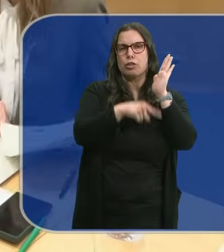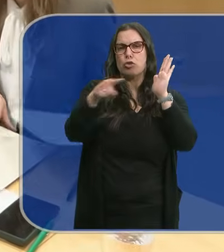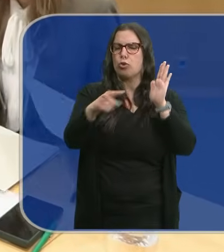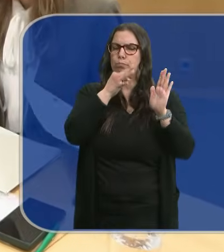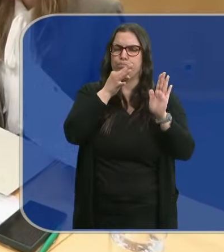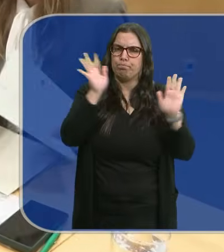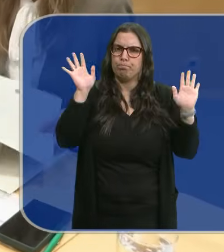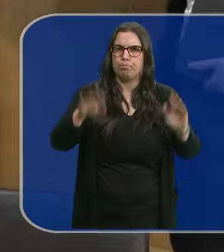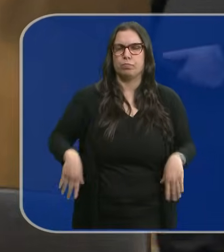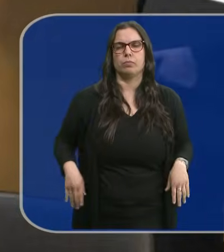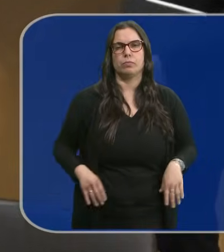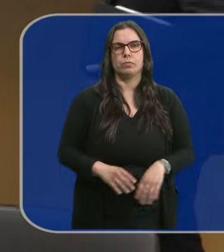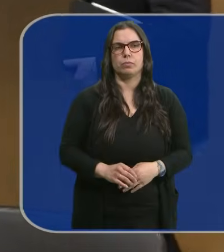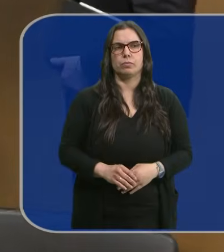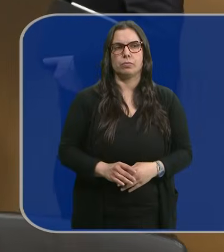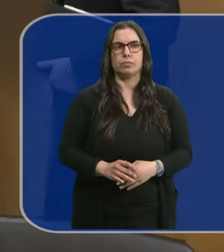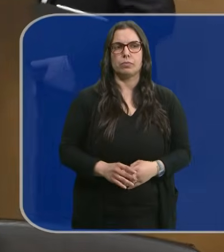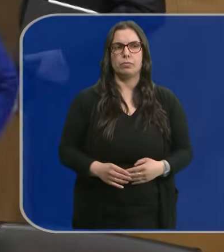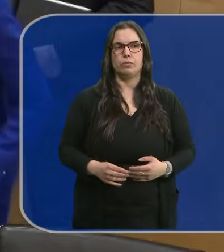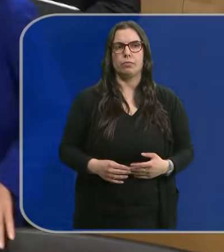medidas anticrisis.